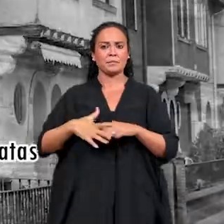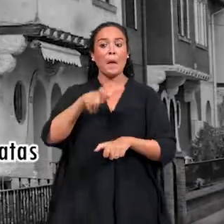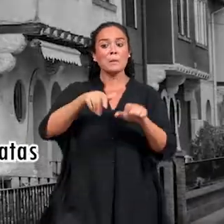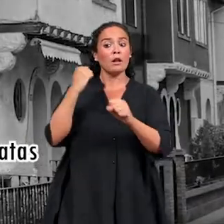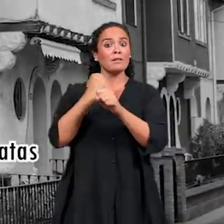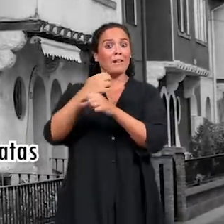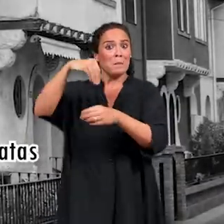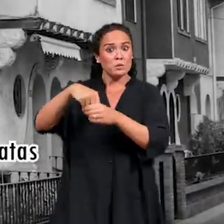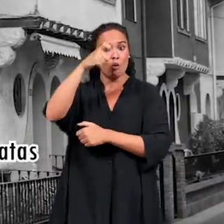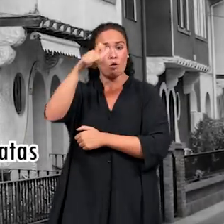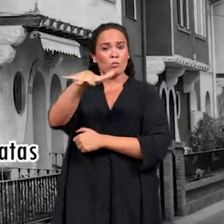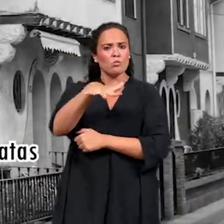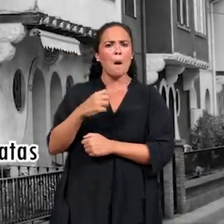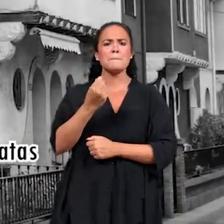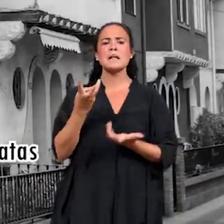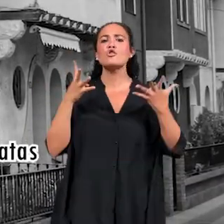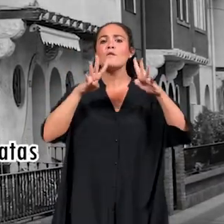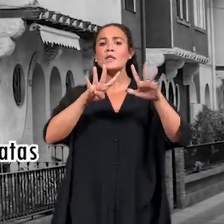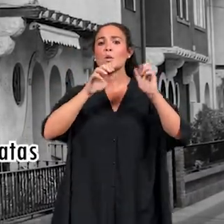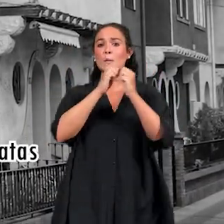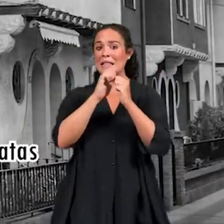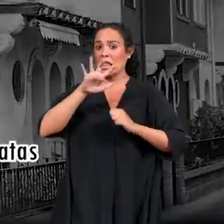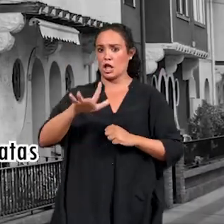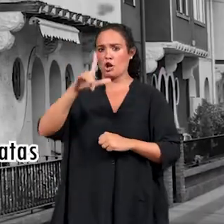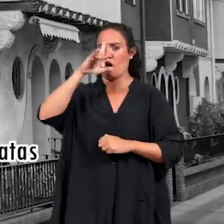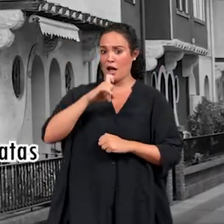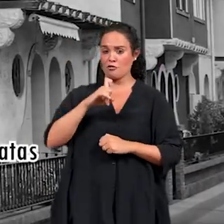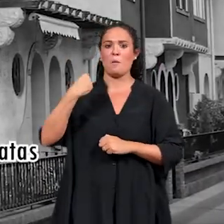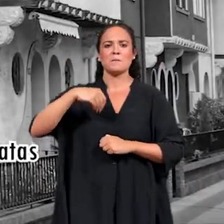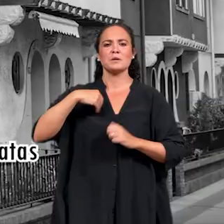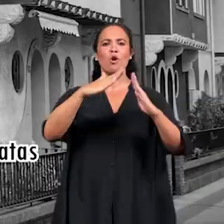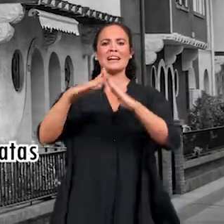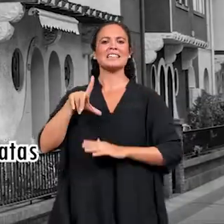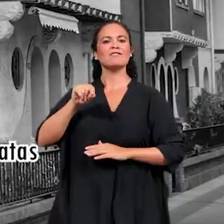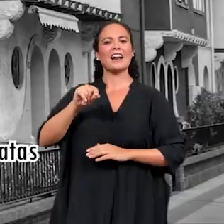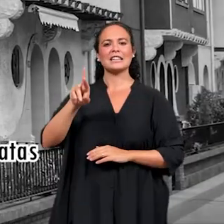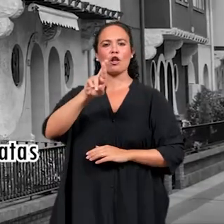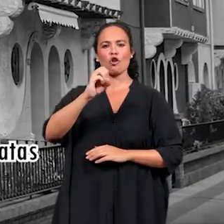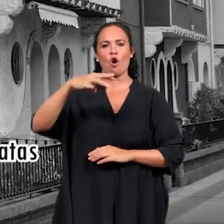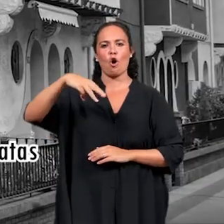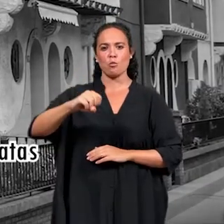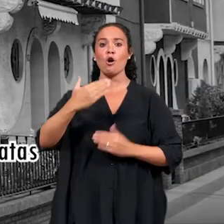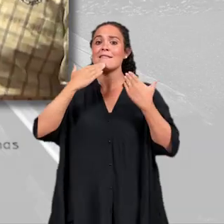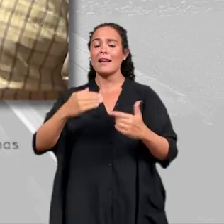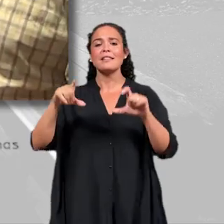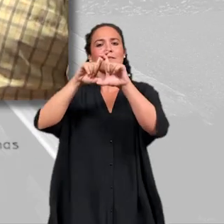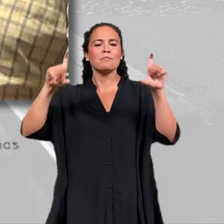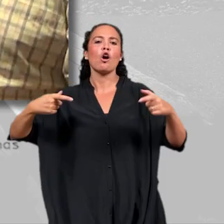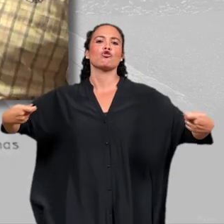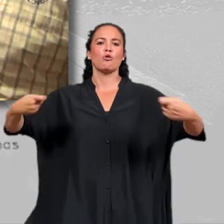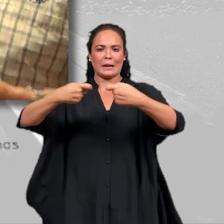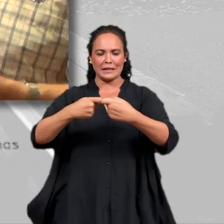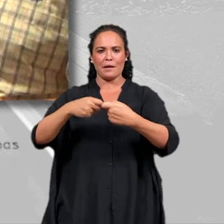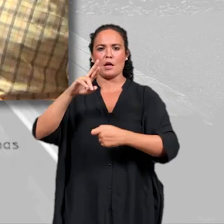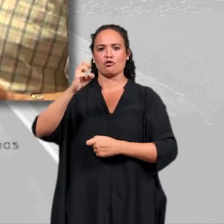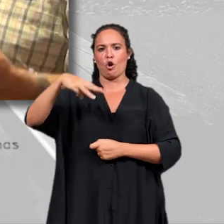se crearon en 1925 las Casas Baratas de Romo, obra de la cooperativa El Hogar Obrero de Romo. Propició la